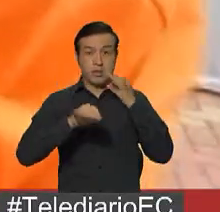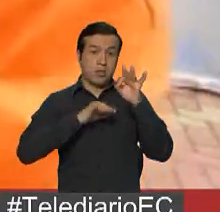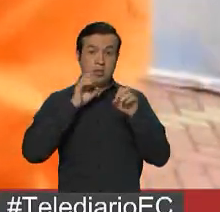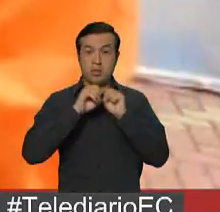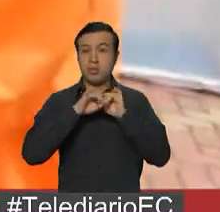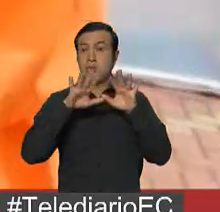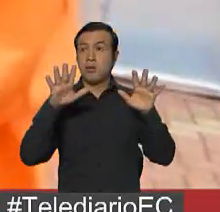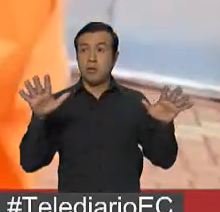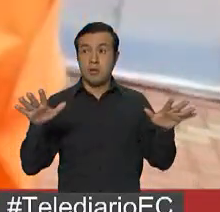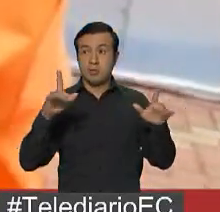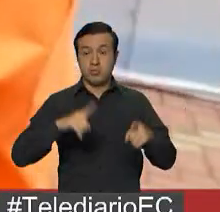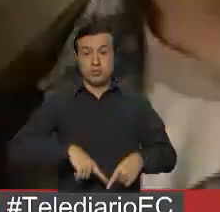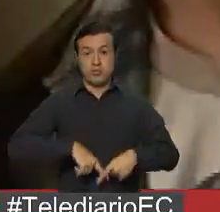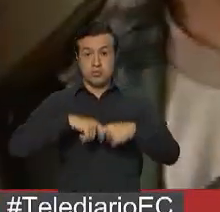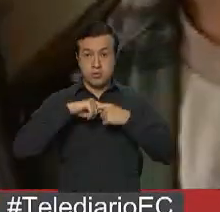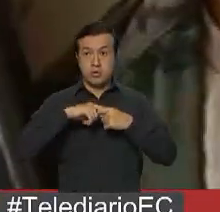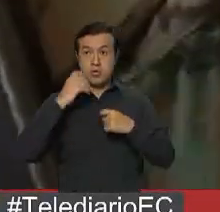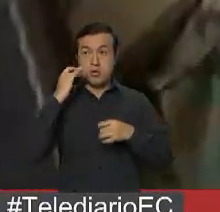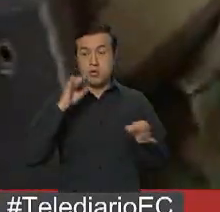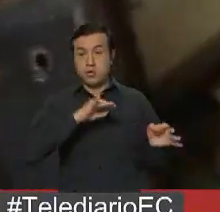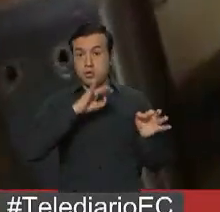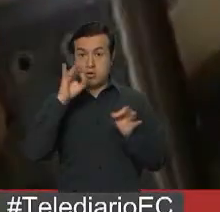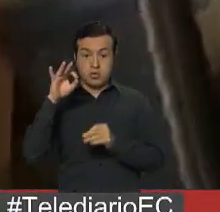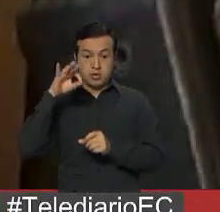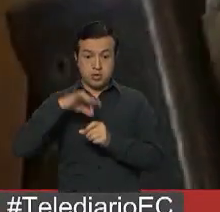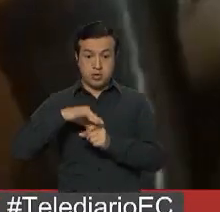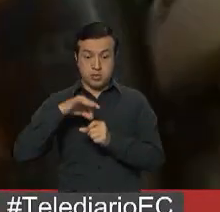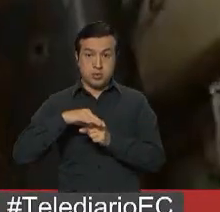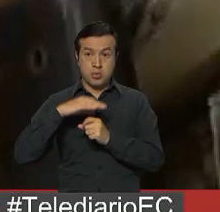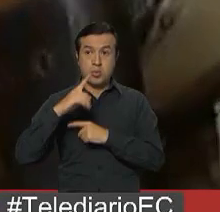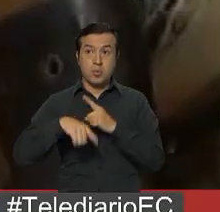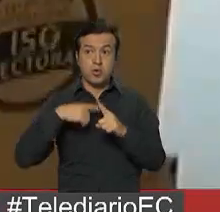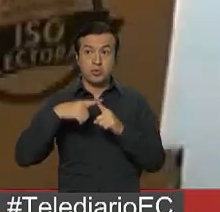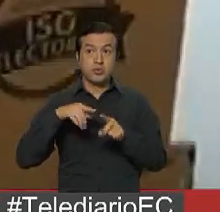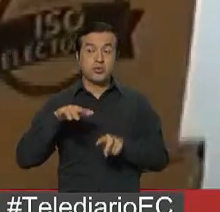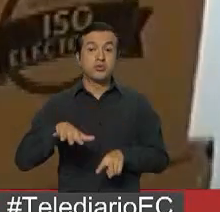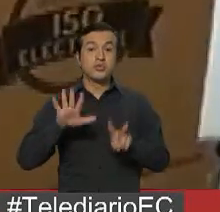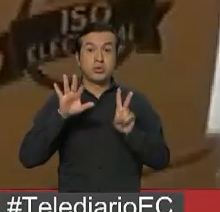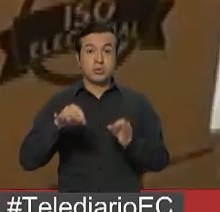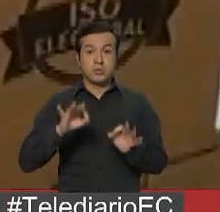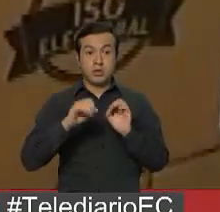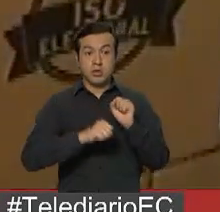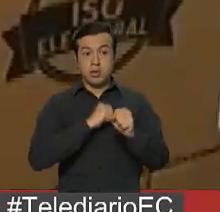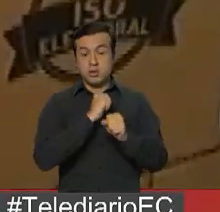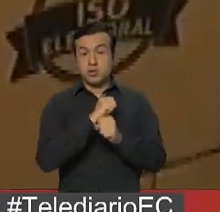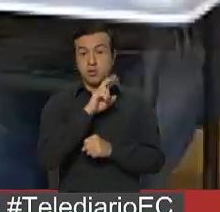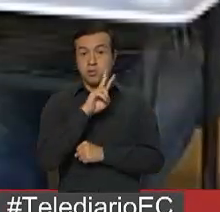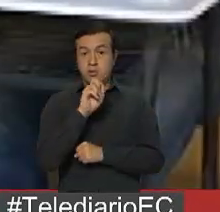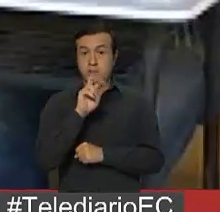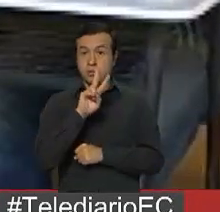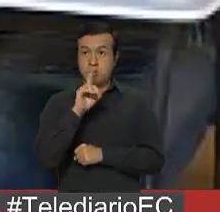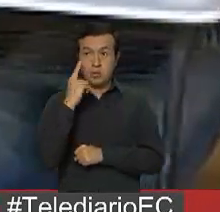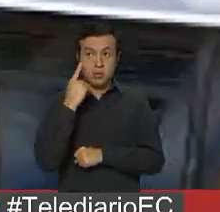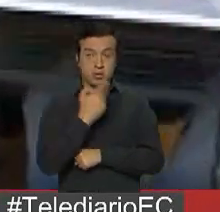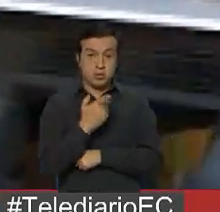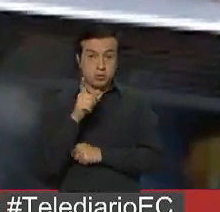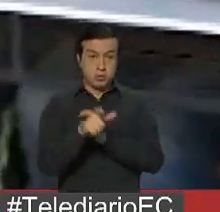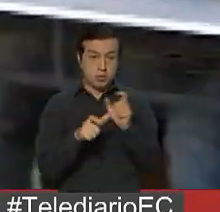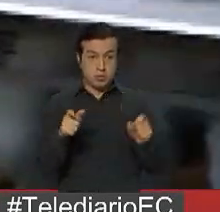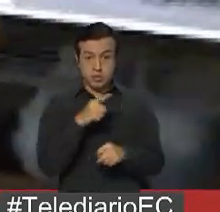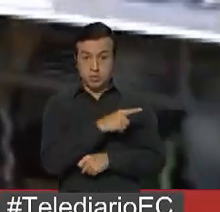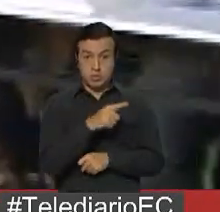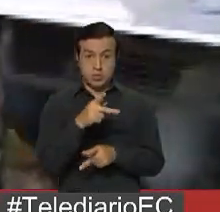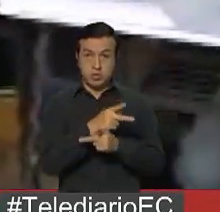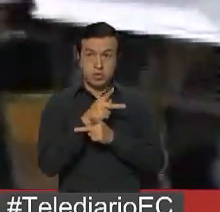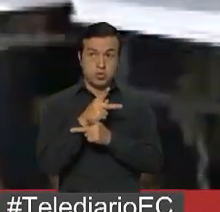19 suspender o diferir las elecciones generales previstas para el 7 de febrero de 2021 no es una opción para los vocales del consejo